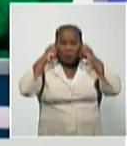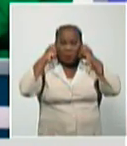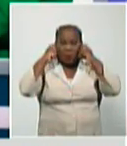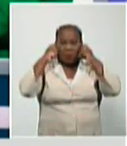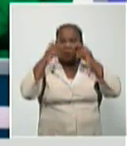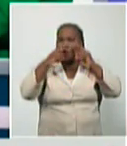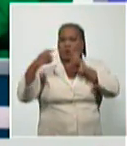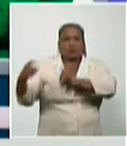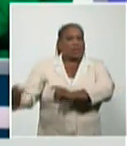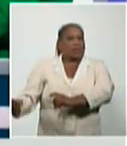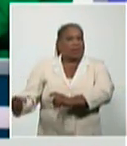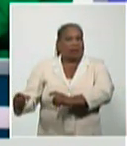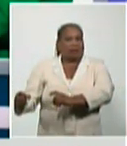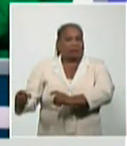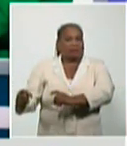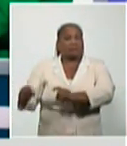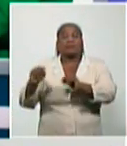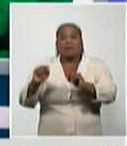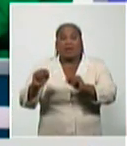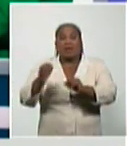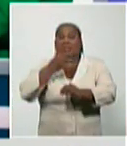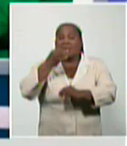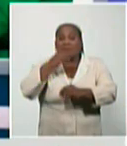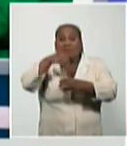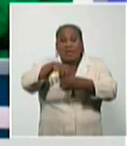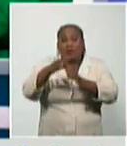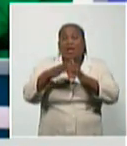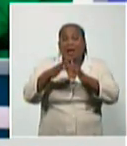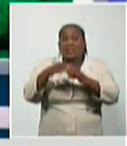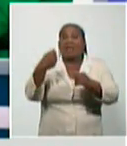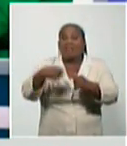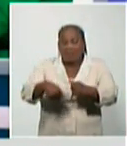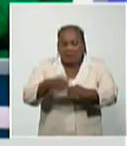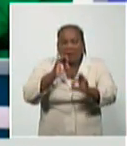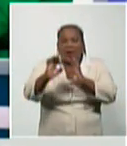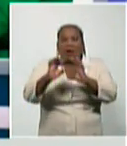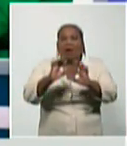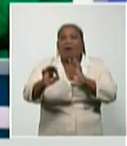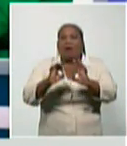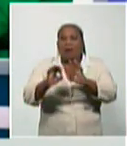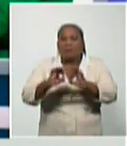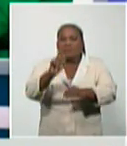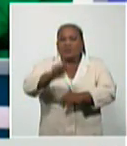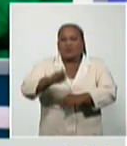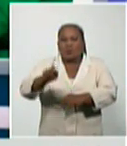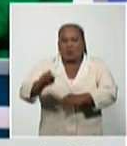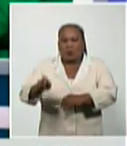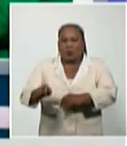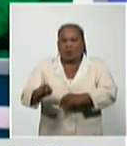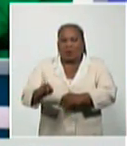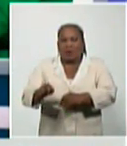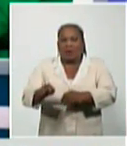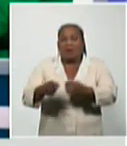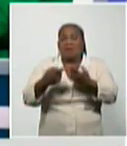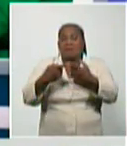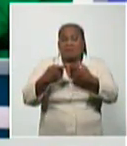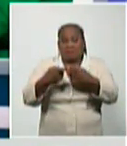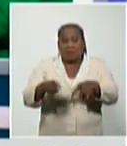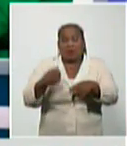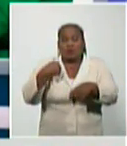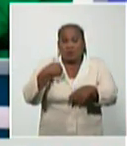se plantea que hasta dentro de tu domicilio debes de protegerte. Pero sobre todo, que es lo que llama a veces la